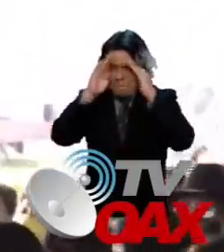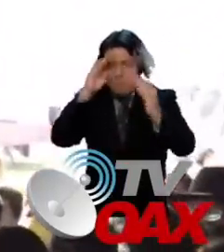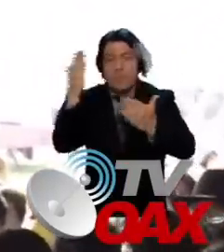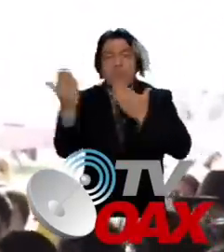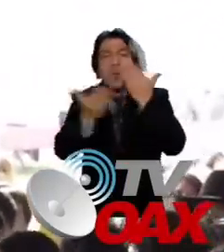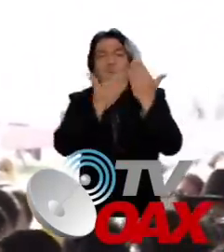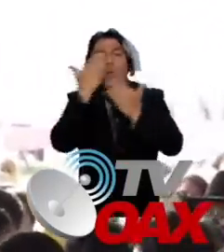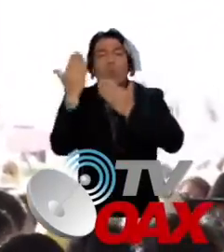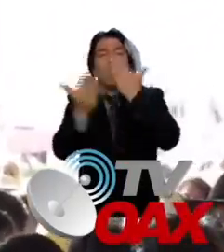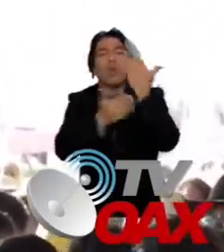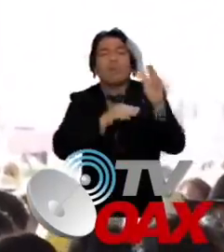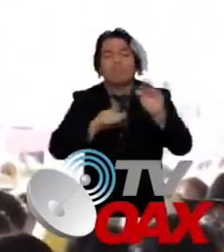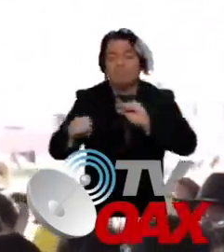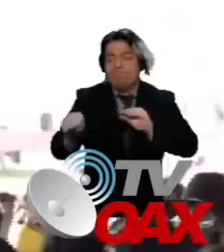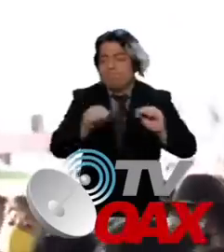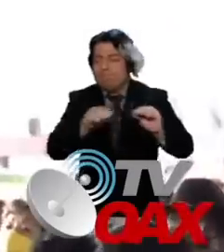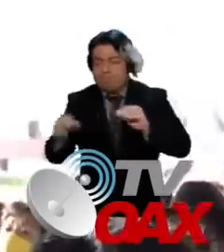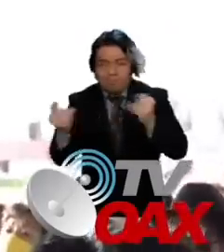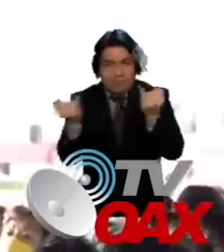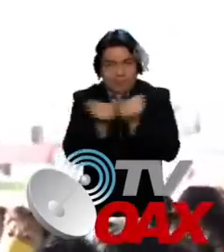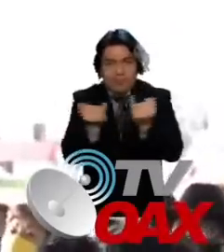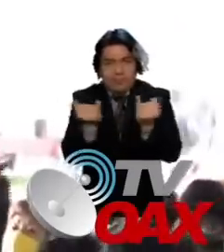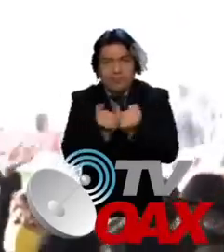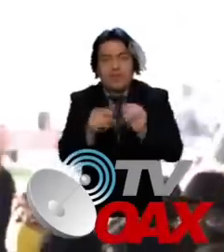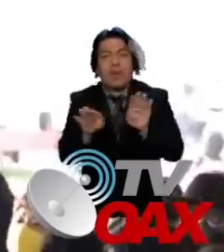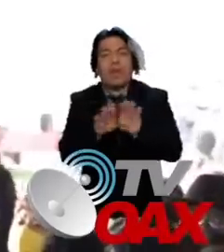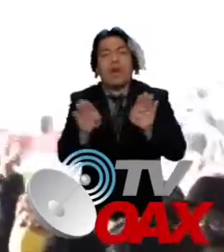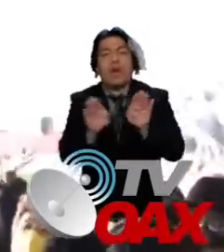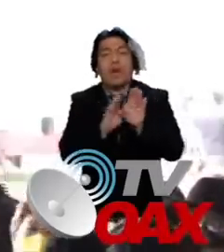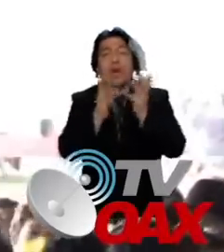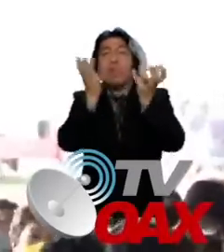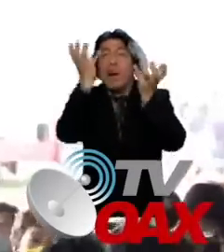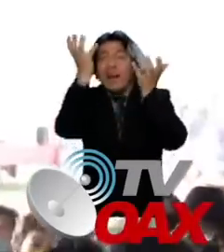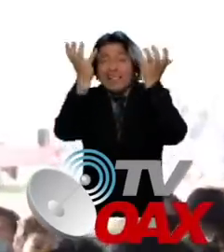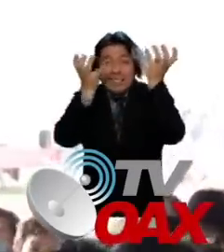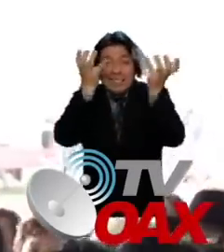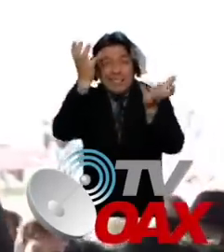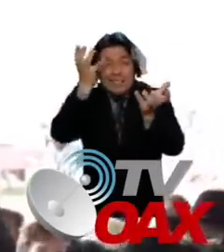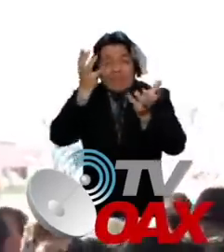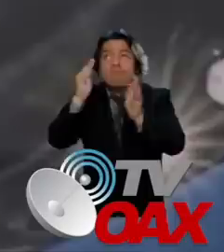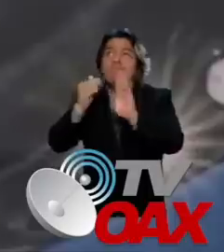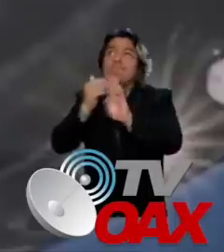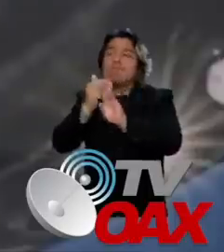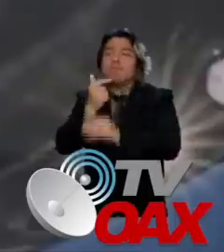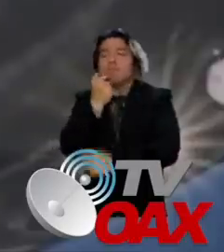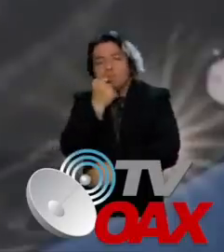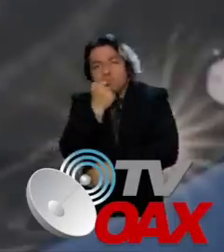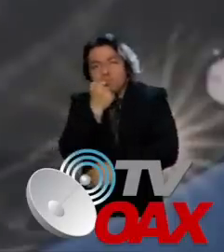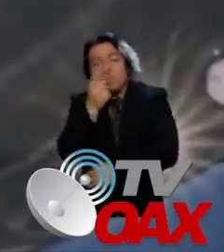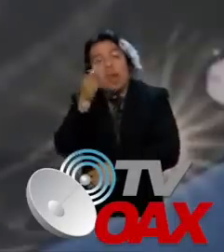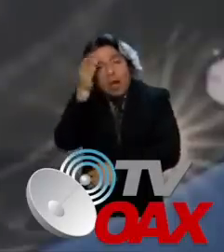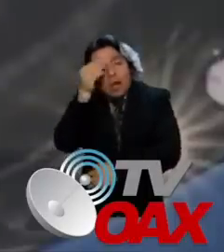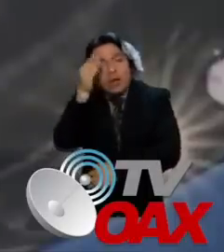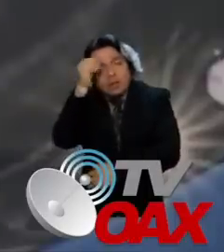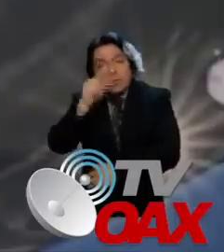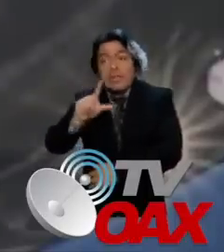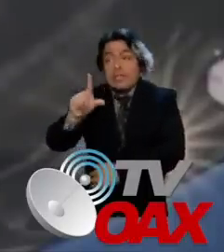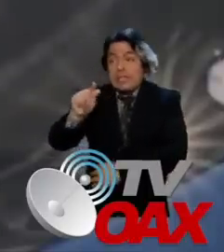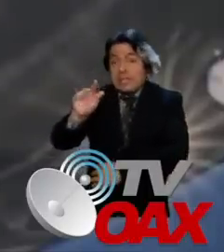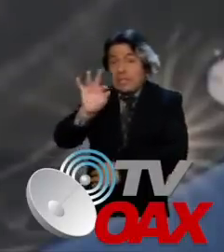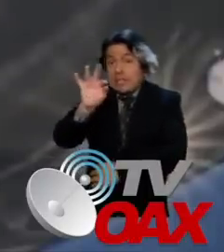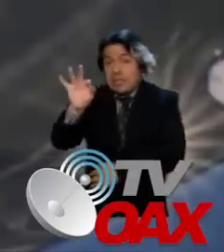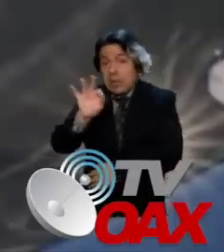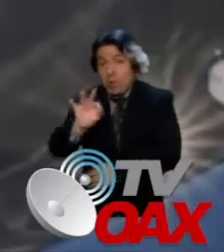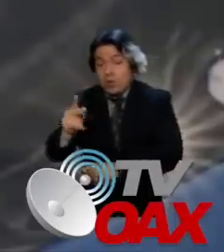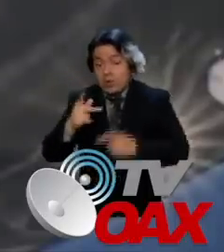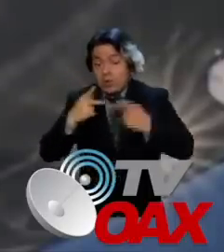la movilidad y sus impactos al medio ambiente. Aprendí que el 70% de los habitantes de la